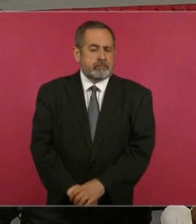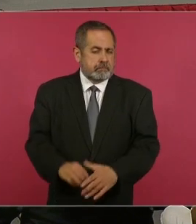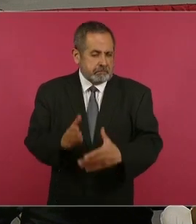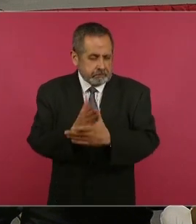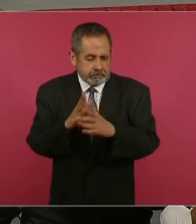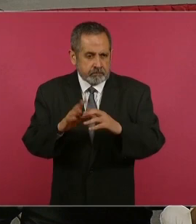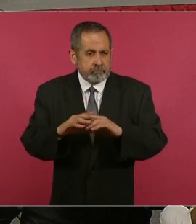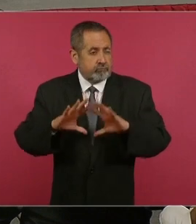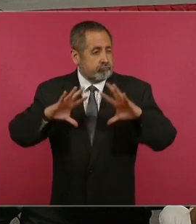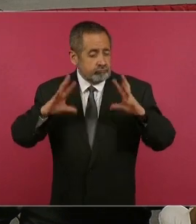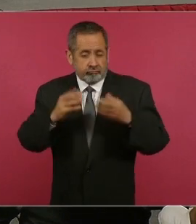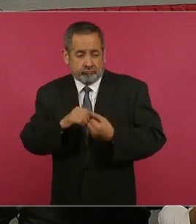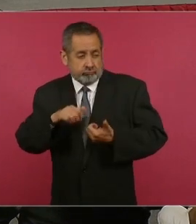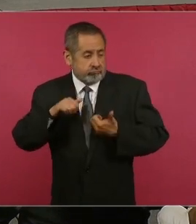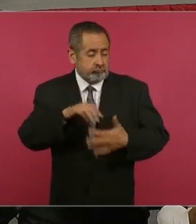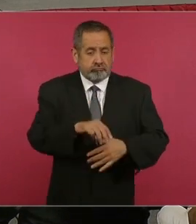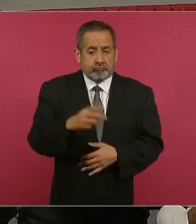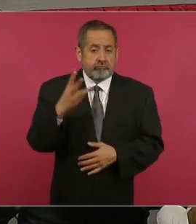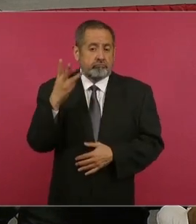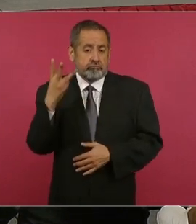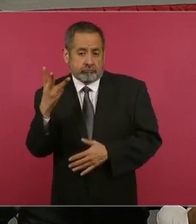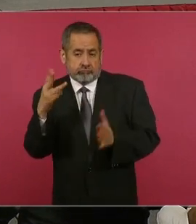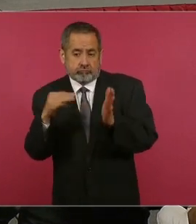Son 3 millones